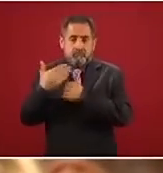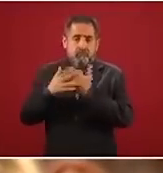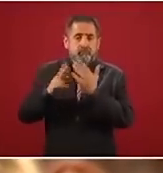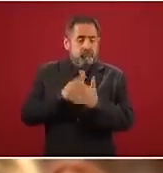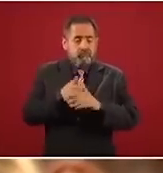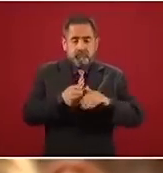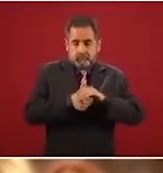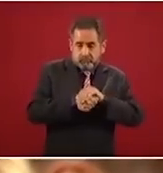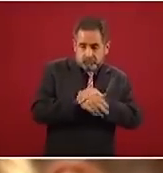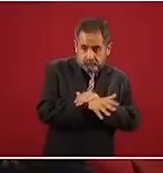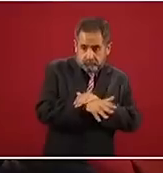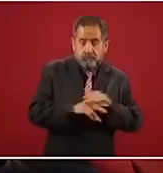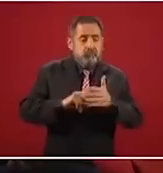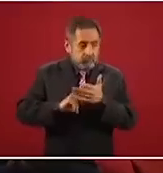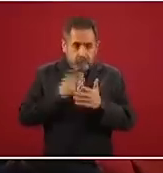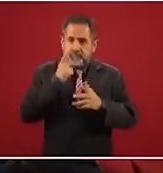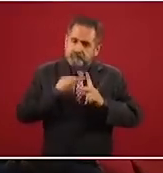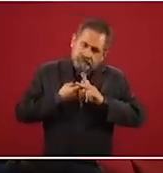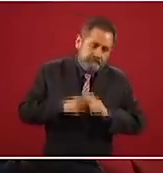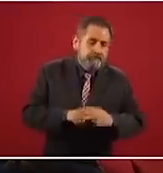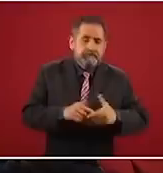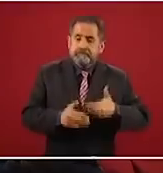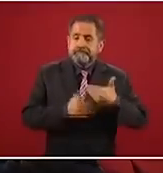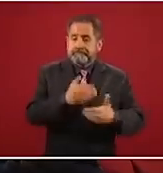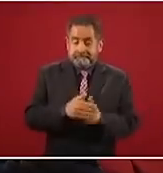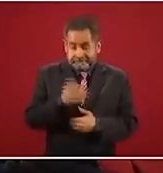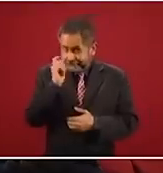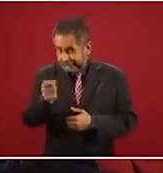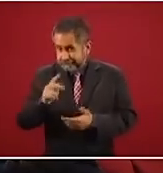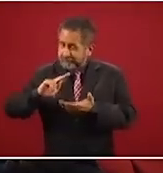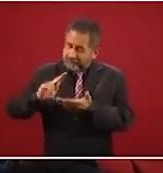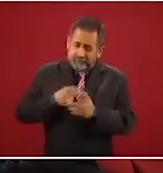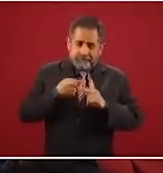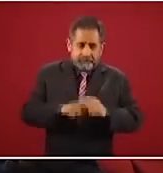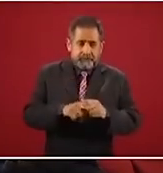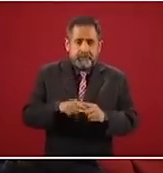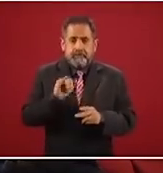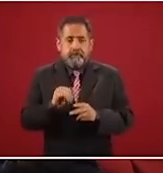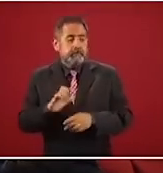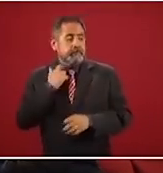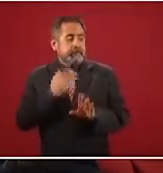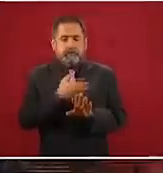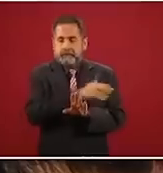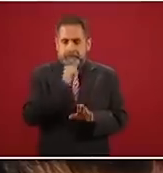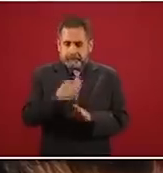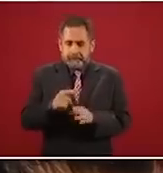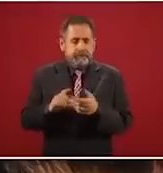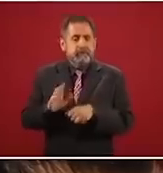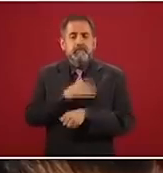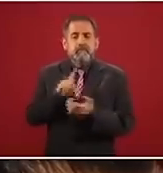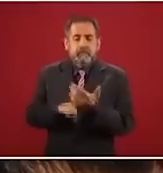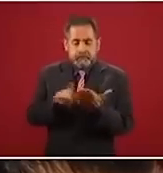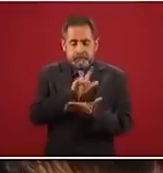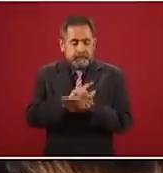de Ayotzinapa y en ese sentido tendría que volver a iniciar un procedimiento, pero sin tocar el anterior, debido a que el sistema